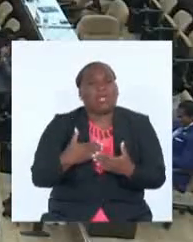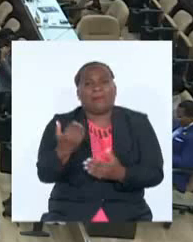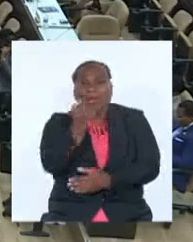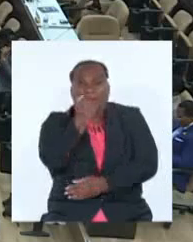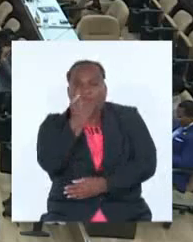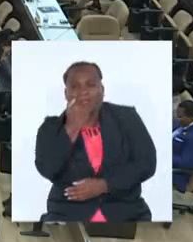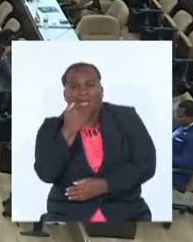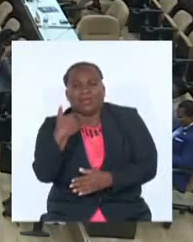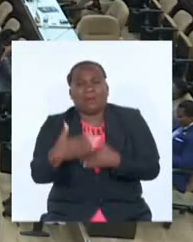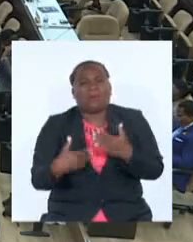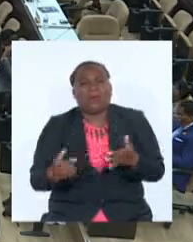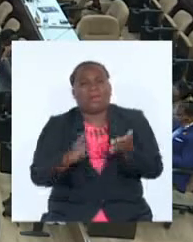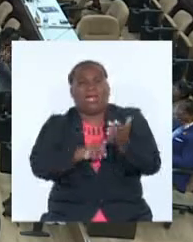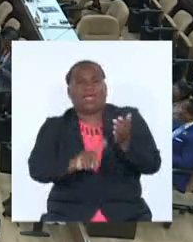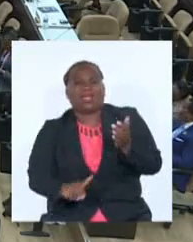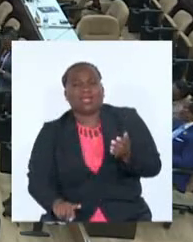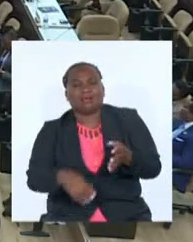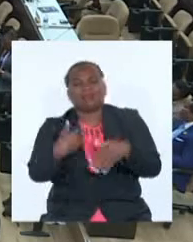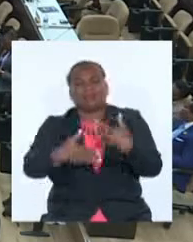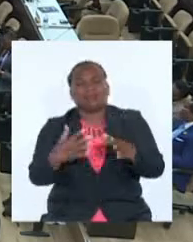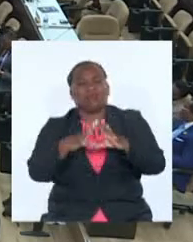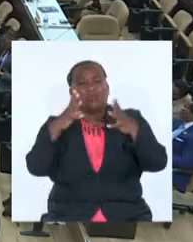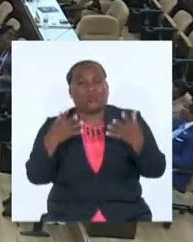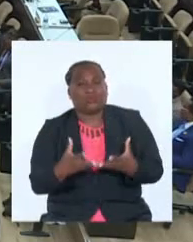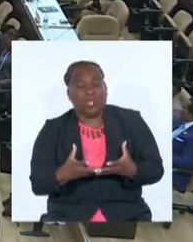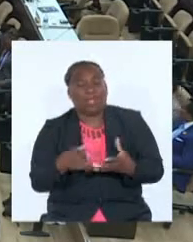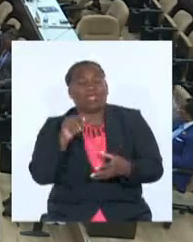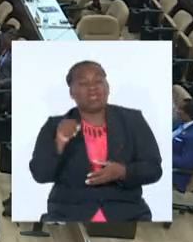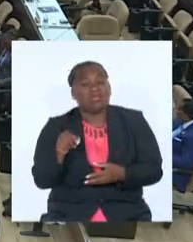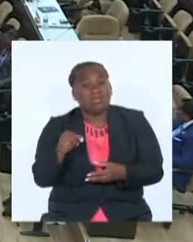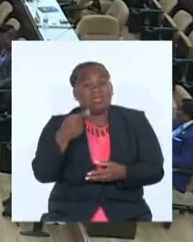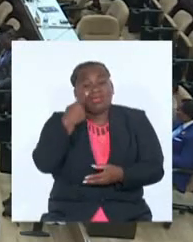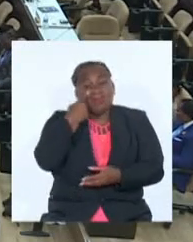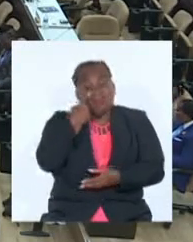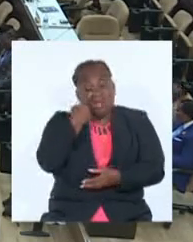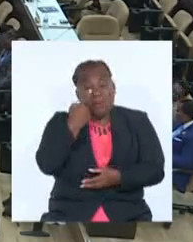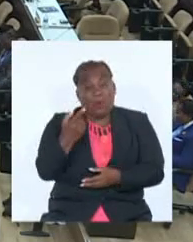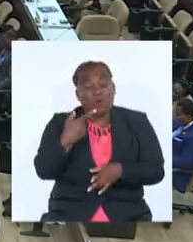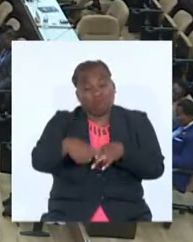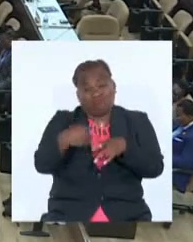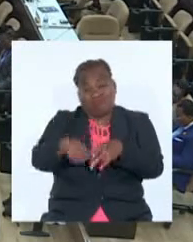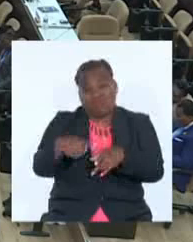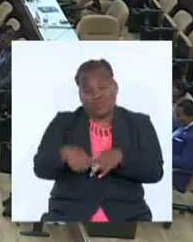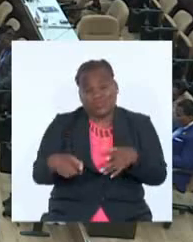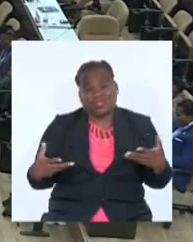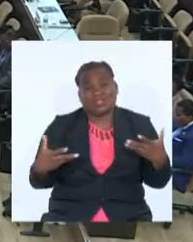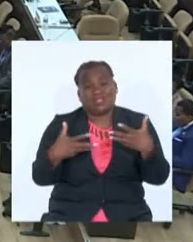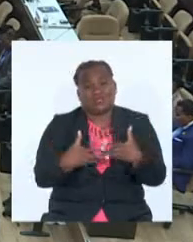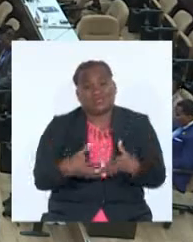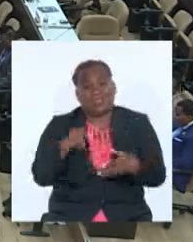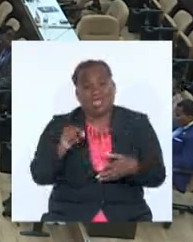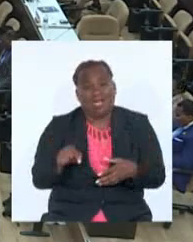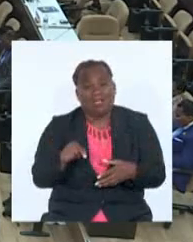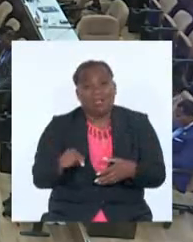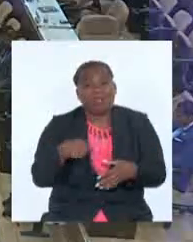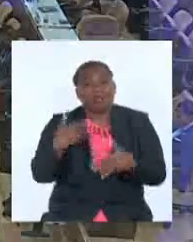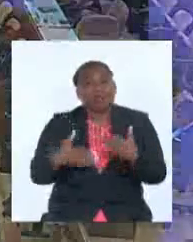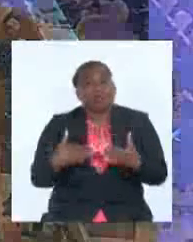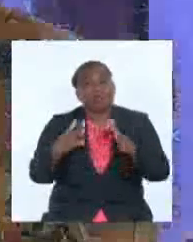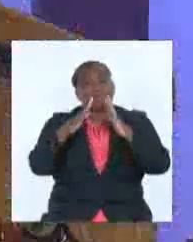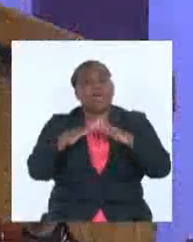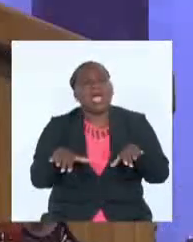global y levantando serias cuestiones relativas a la actual arquitectura de paz y